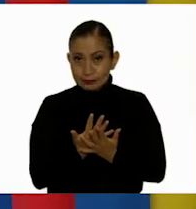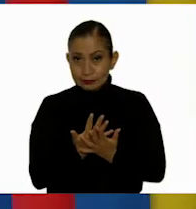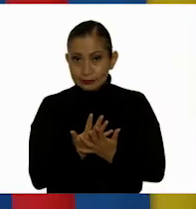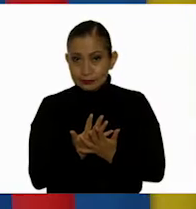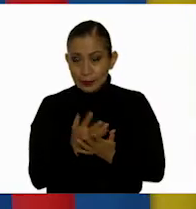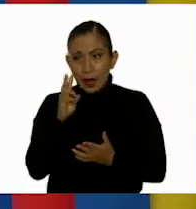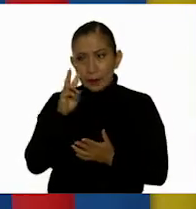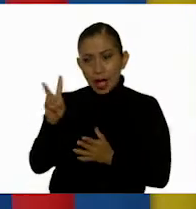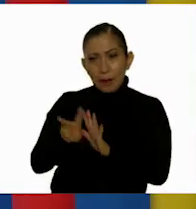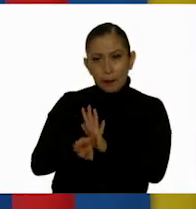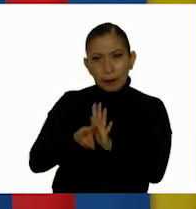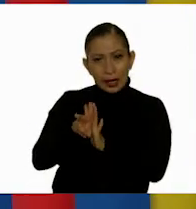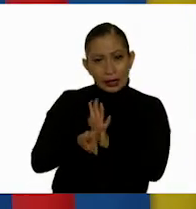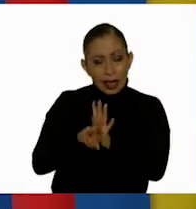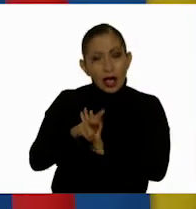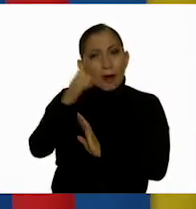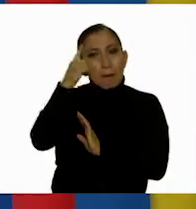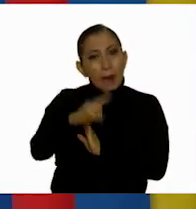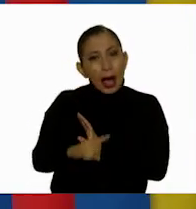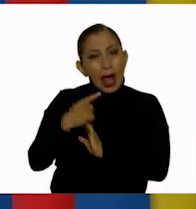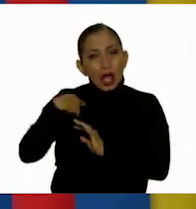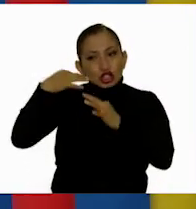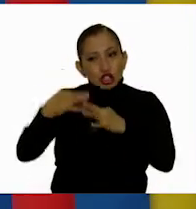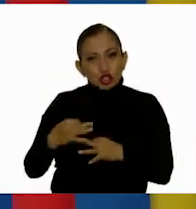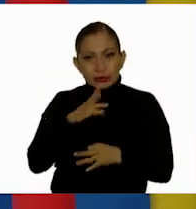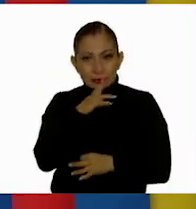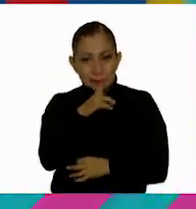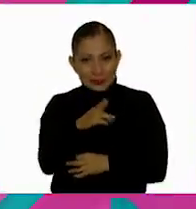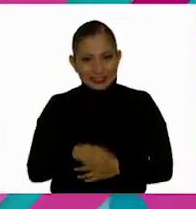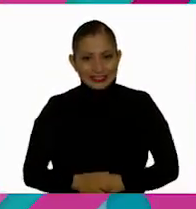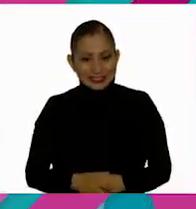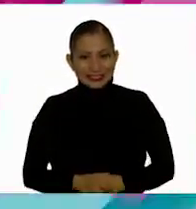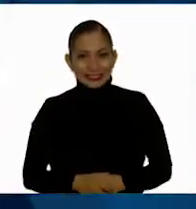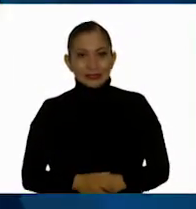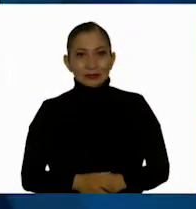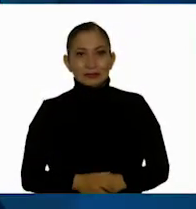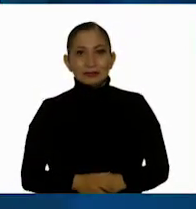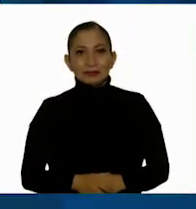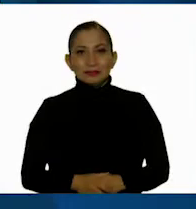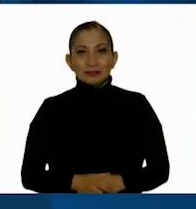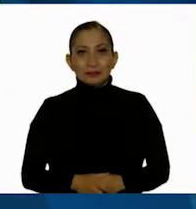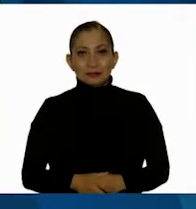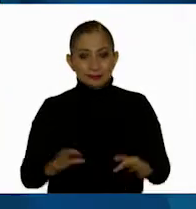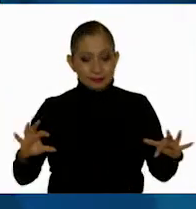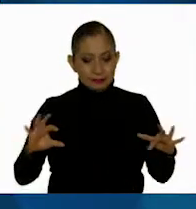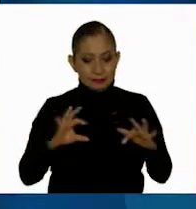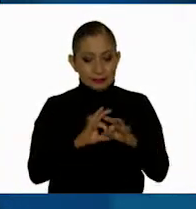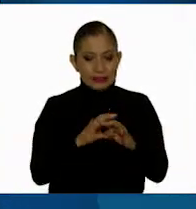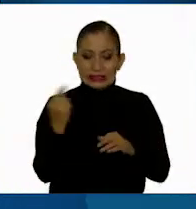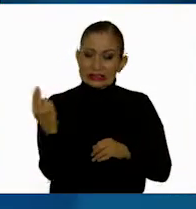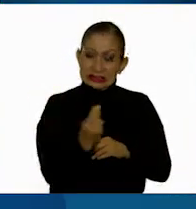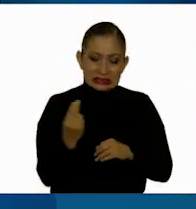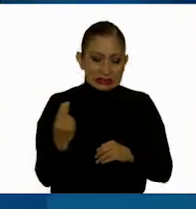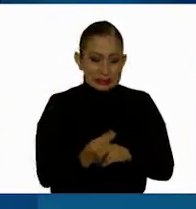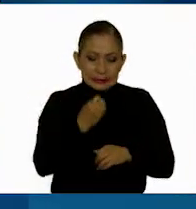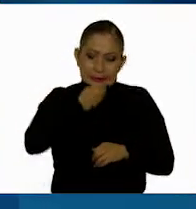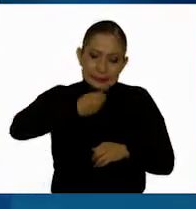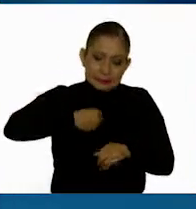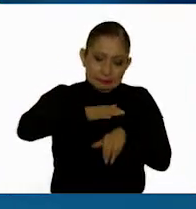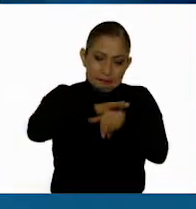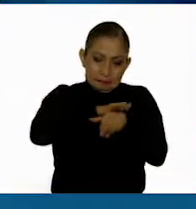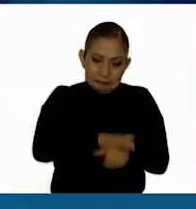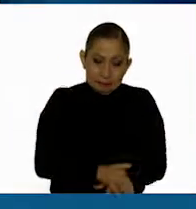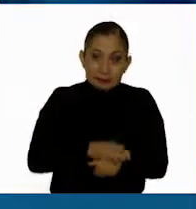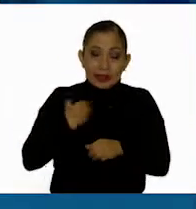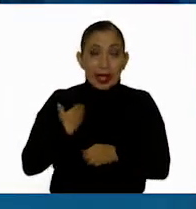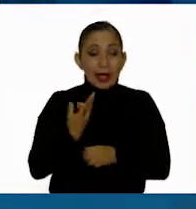Veamos el siguiente video para que corroboren sus respuestas. La relación de dependencia y sujeción que el